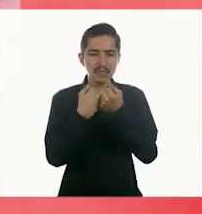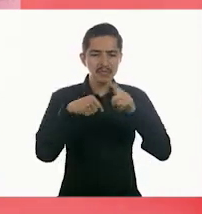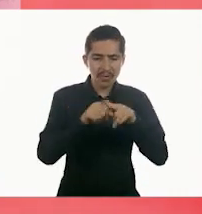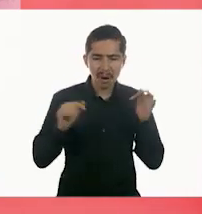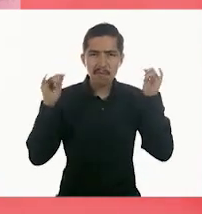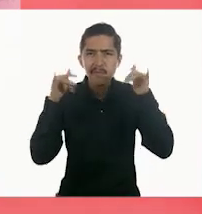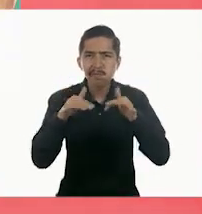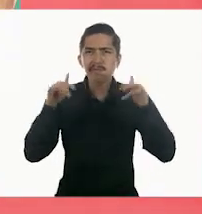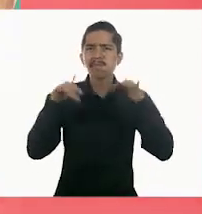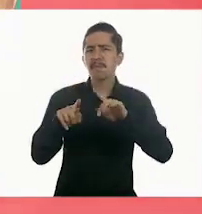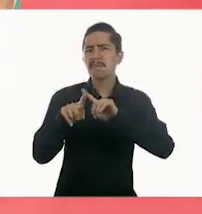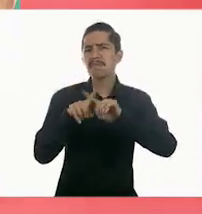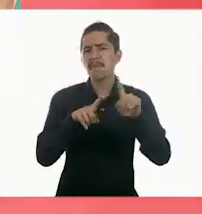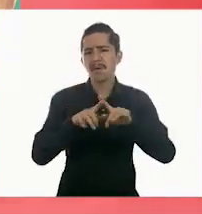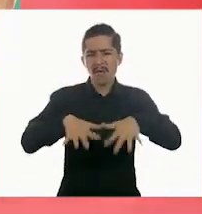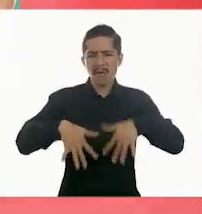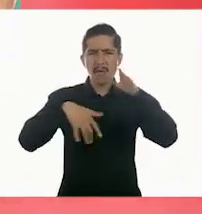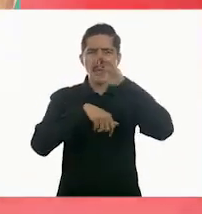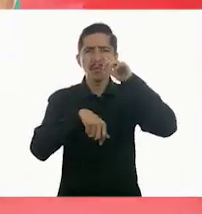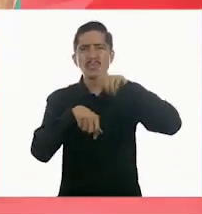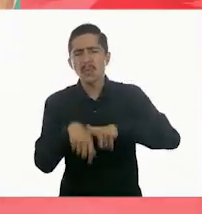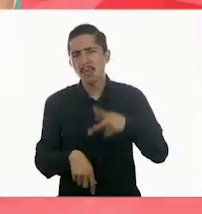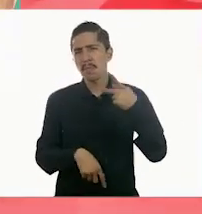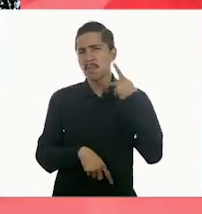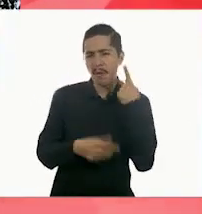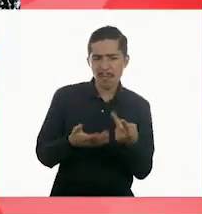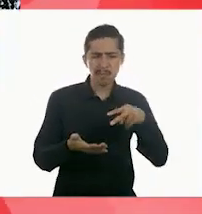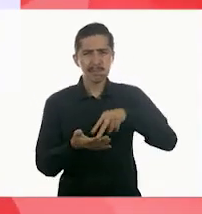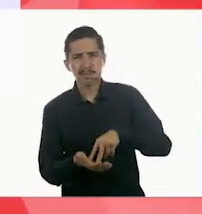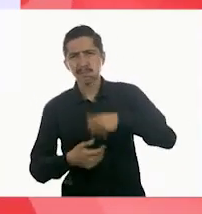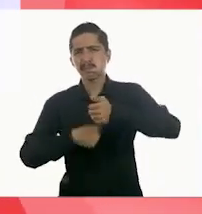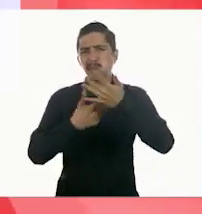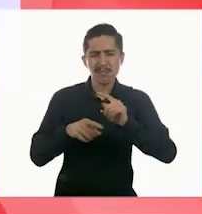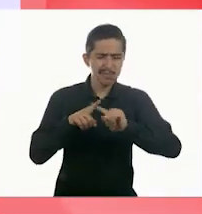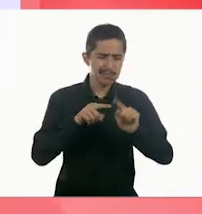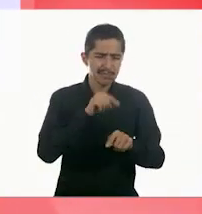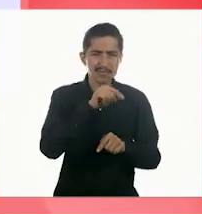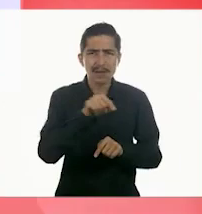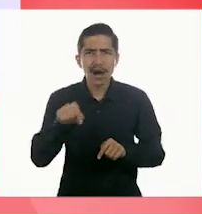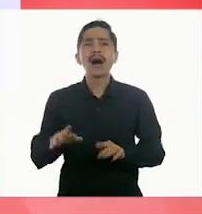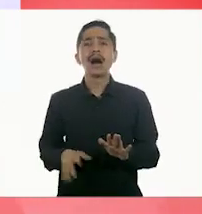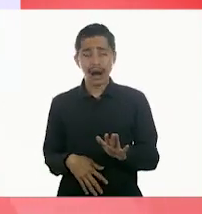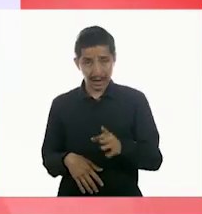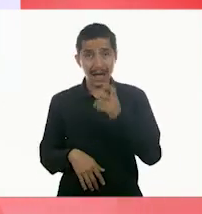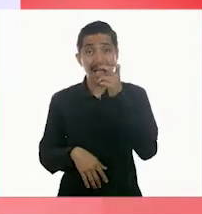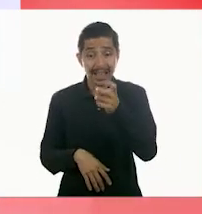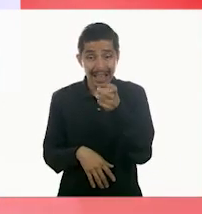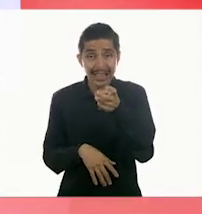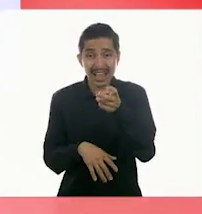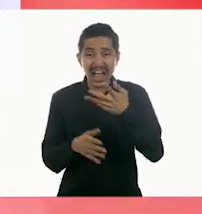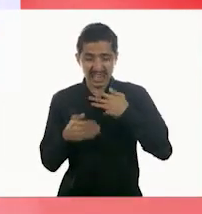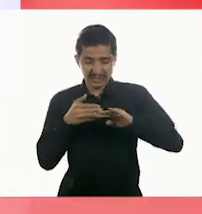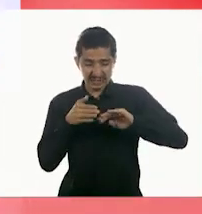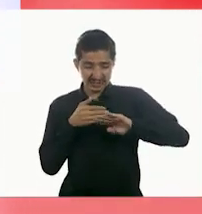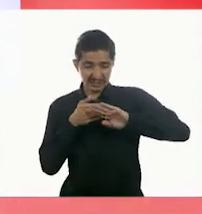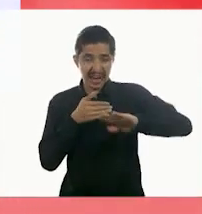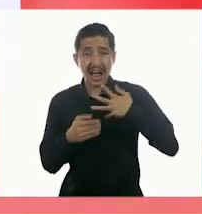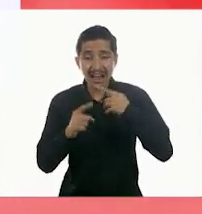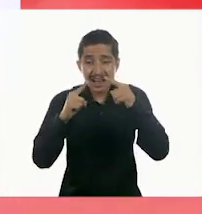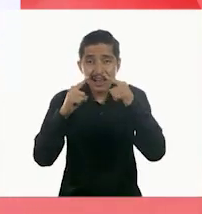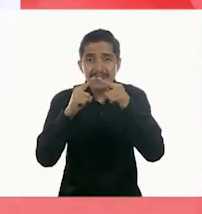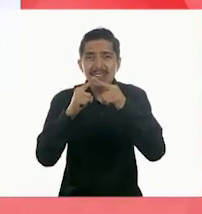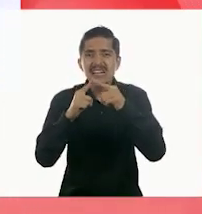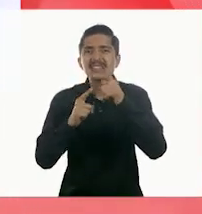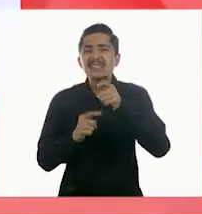se realizan múltiples eventos culturales y políticos que marcan su andar, y ahí, enfrente, se localiza la iglesia de